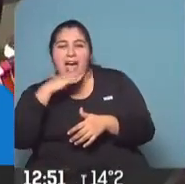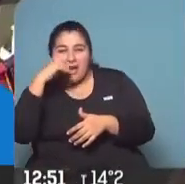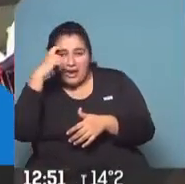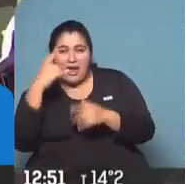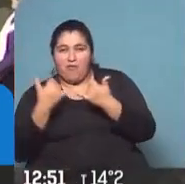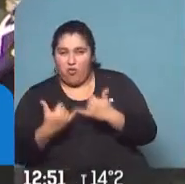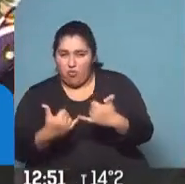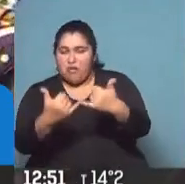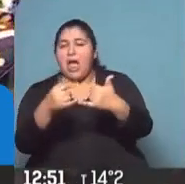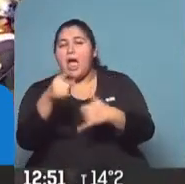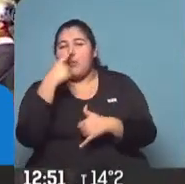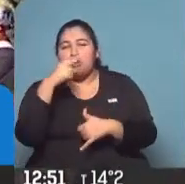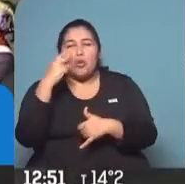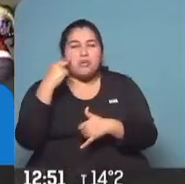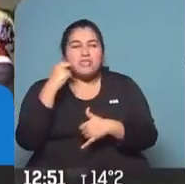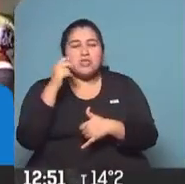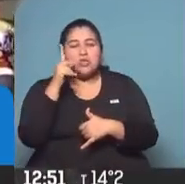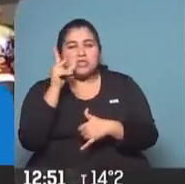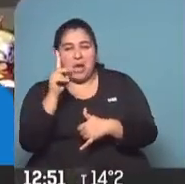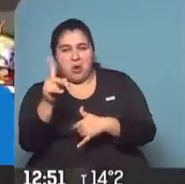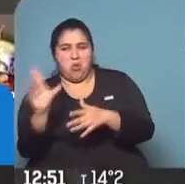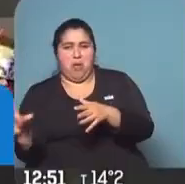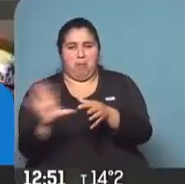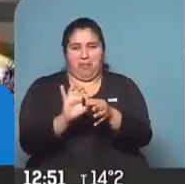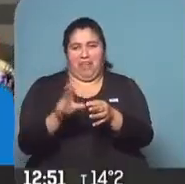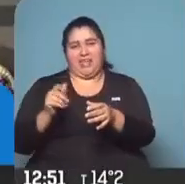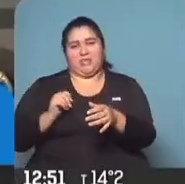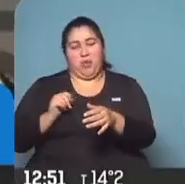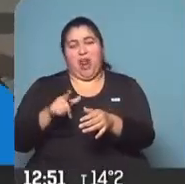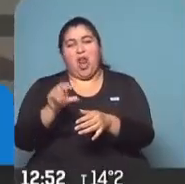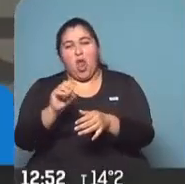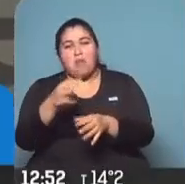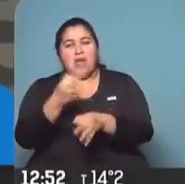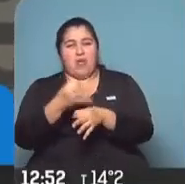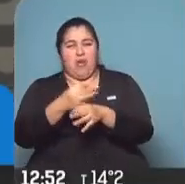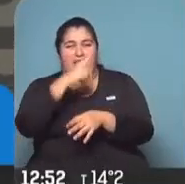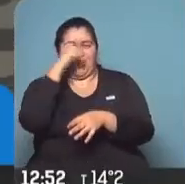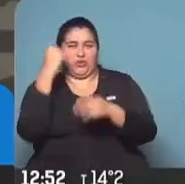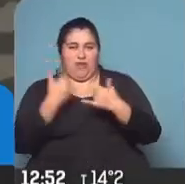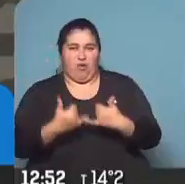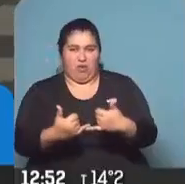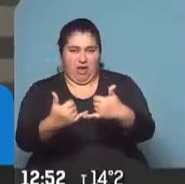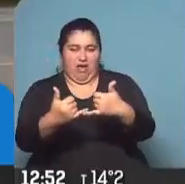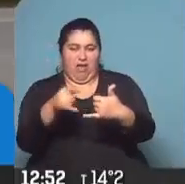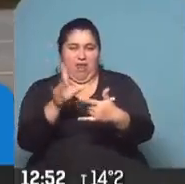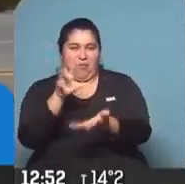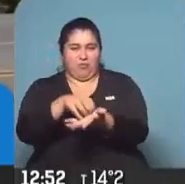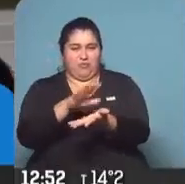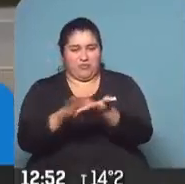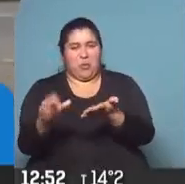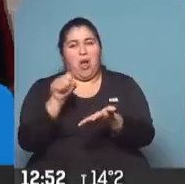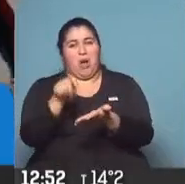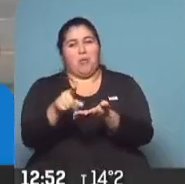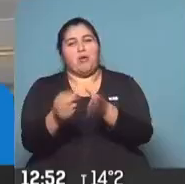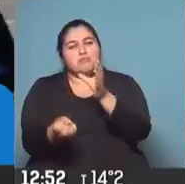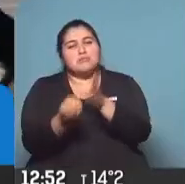1981 pasó a depender de la armada argentina por el nombre de escuela nacional fluvial por la función general de seleccionar